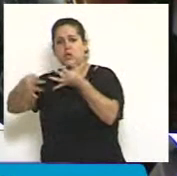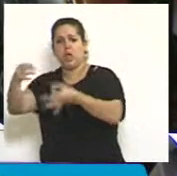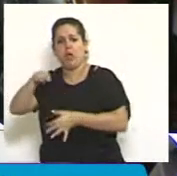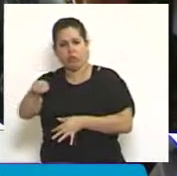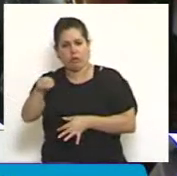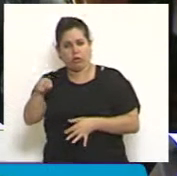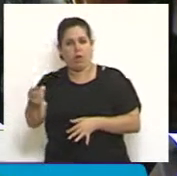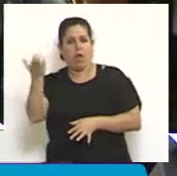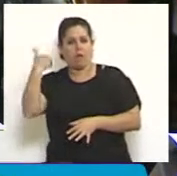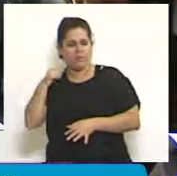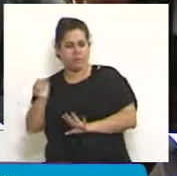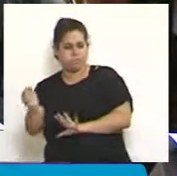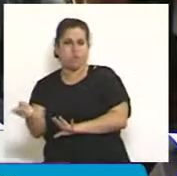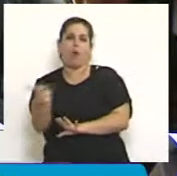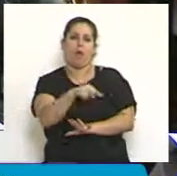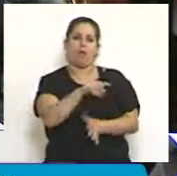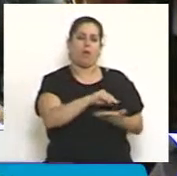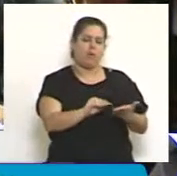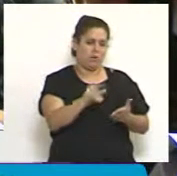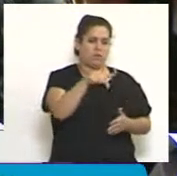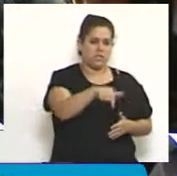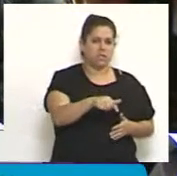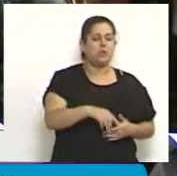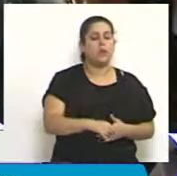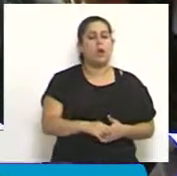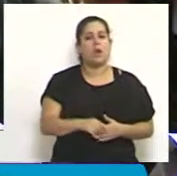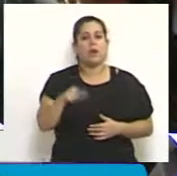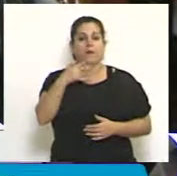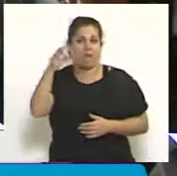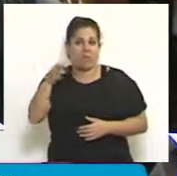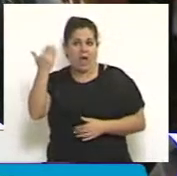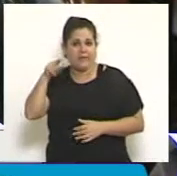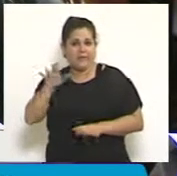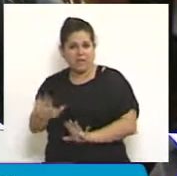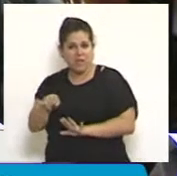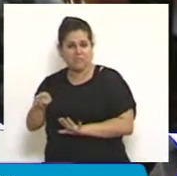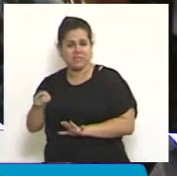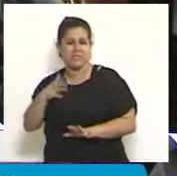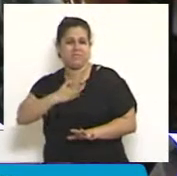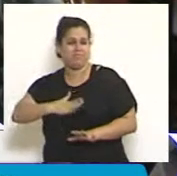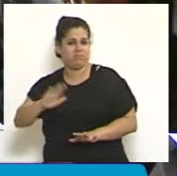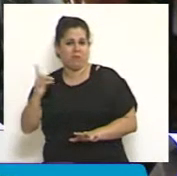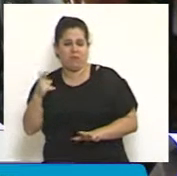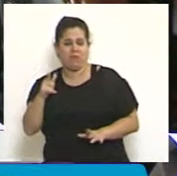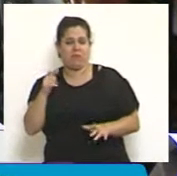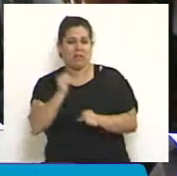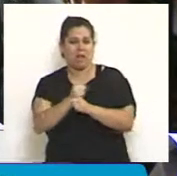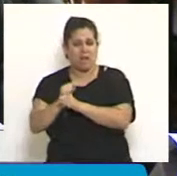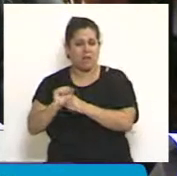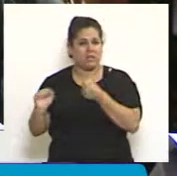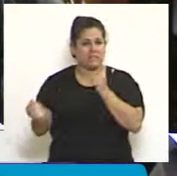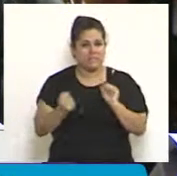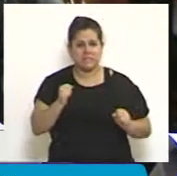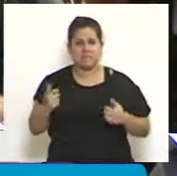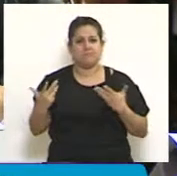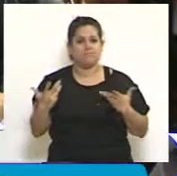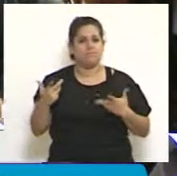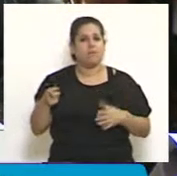Código Procesal Penal y serán los nacionales de juicio de adolescentes de garantías y nacionales de garantías de